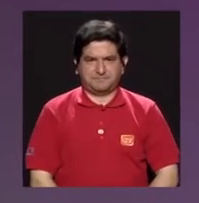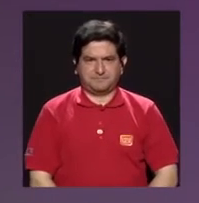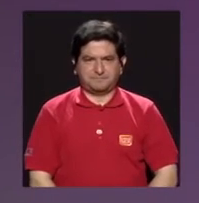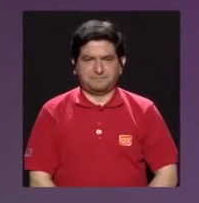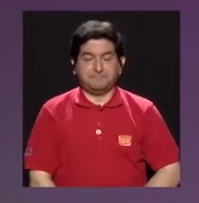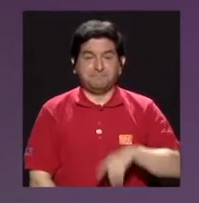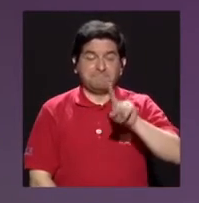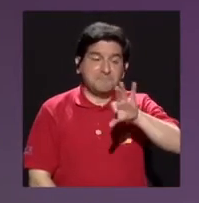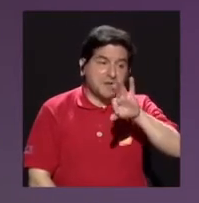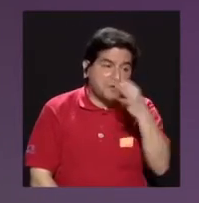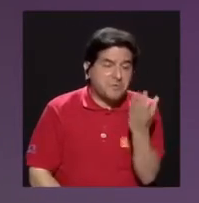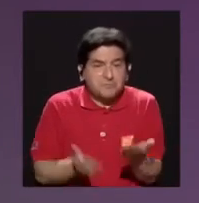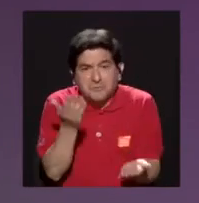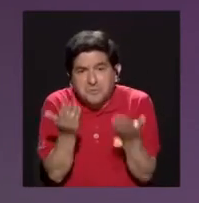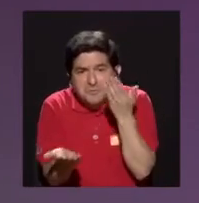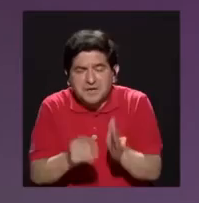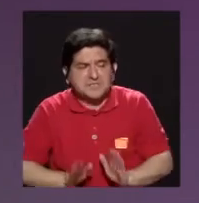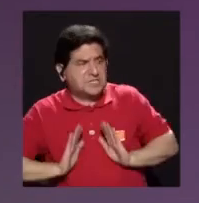alguna manera